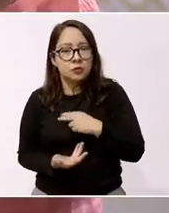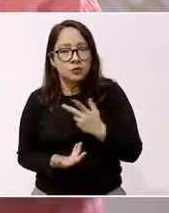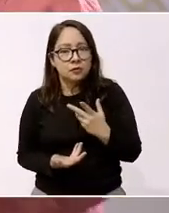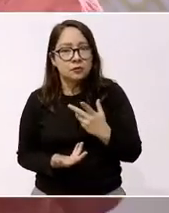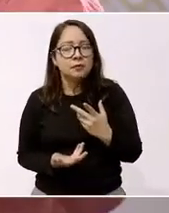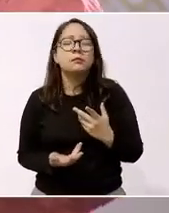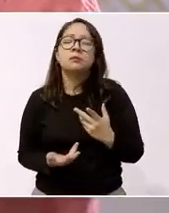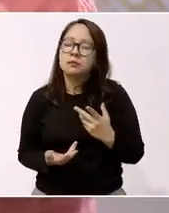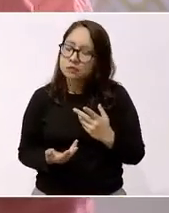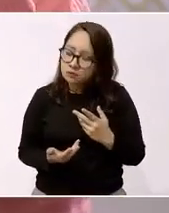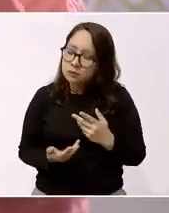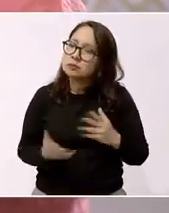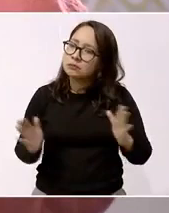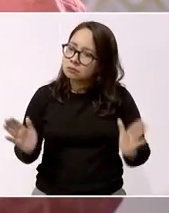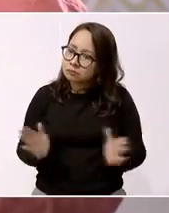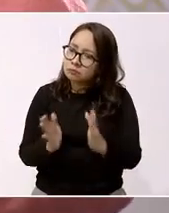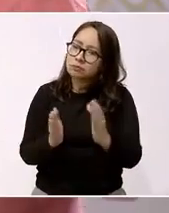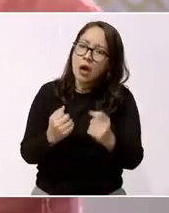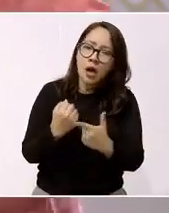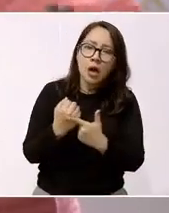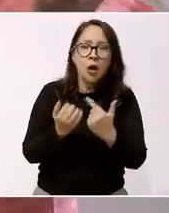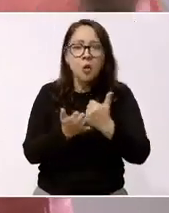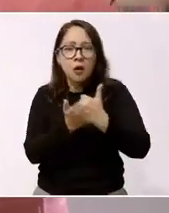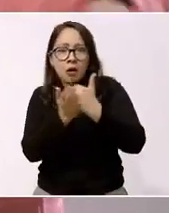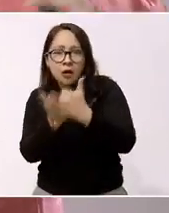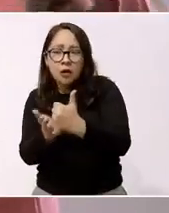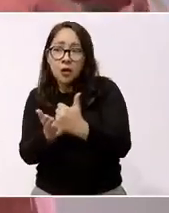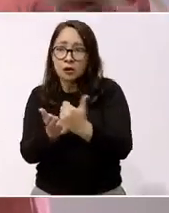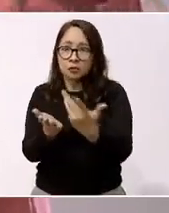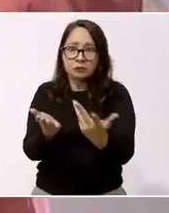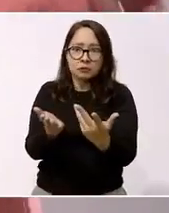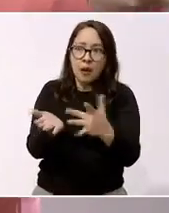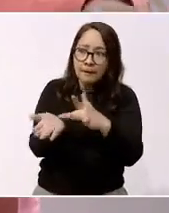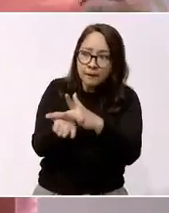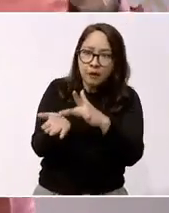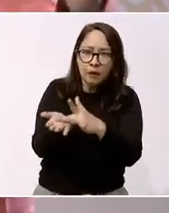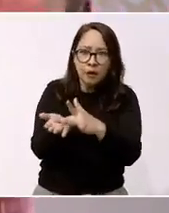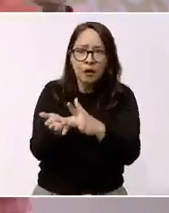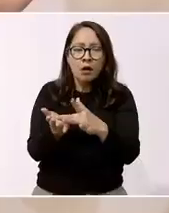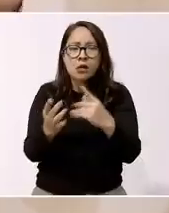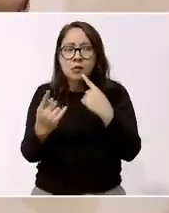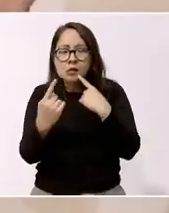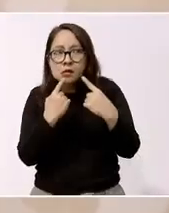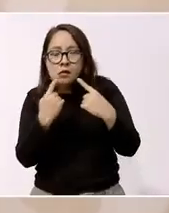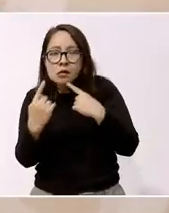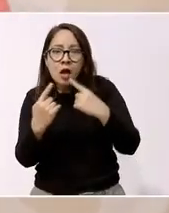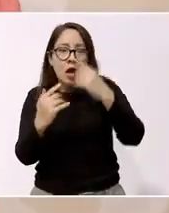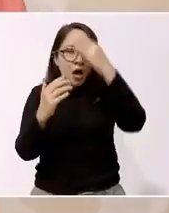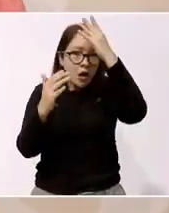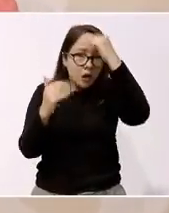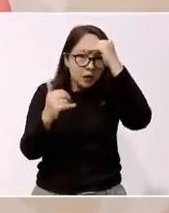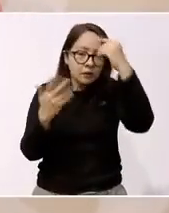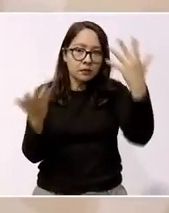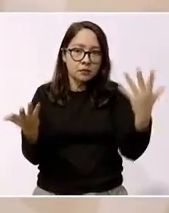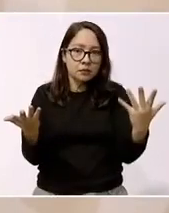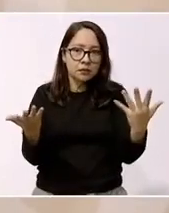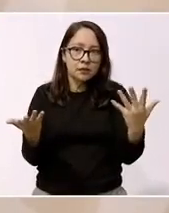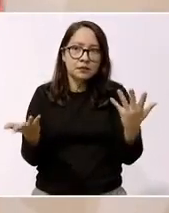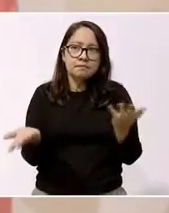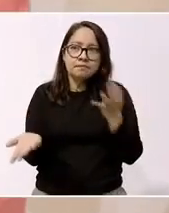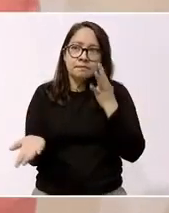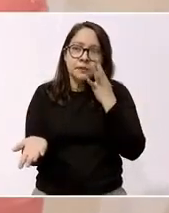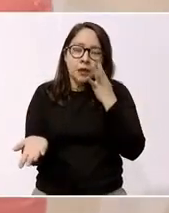decirles, vamos adelante, ¿en qué ayudamos? Nosotros nos vamos a poner de acuerdo para ver